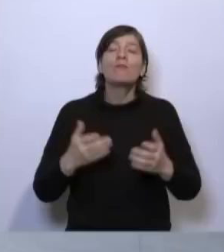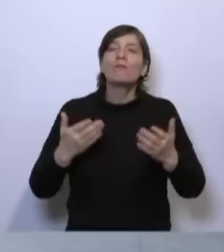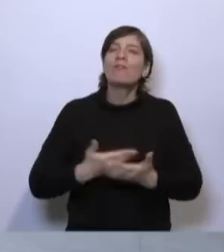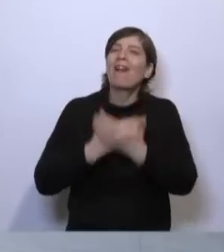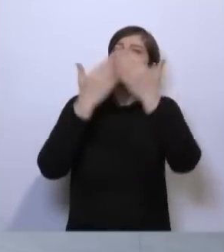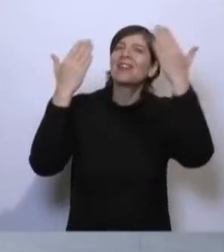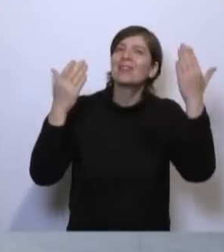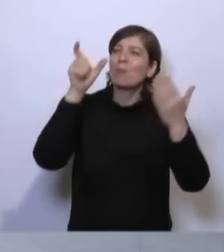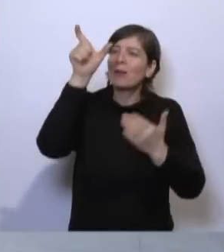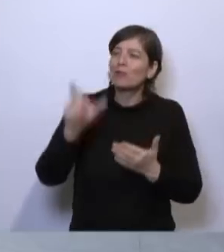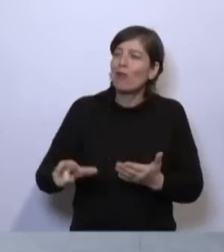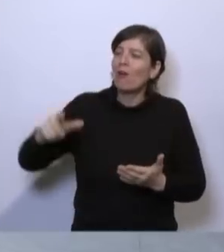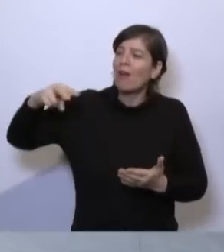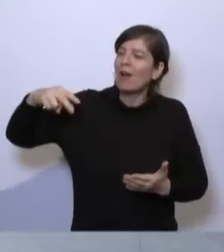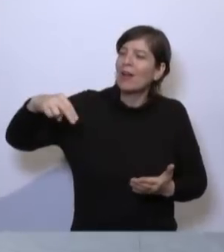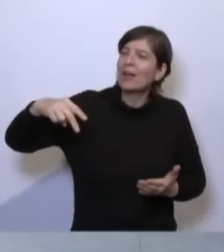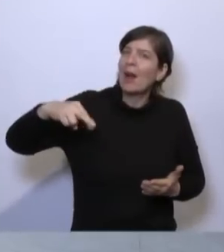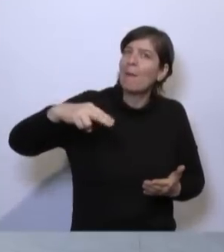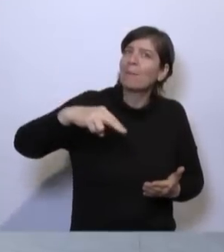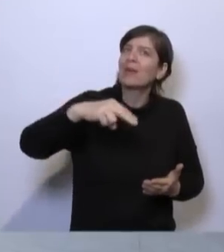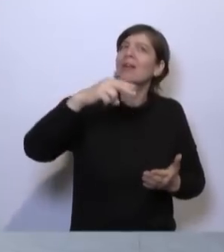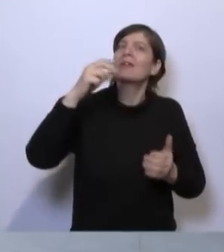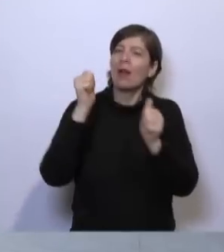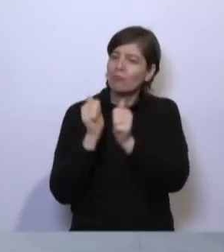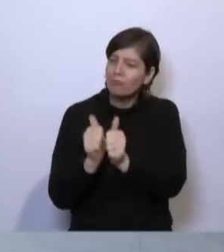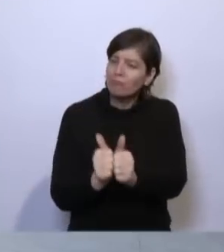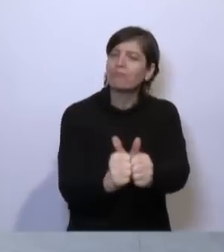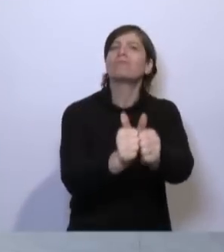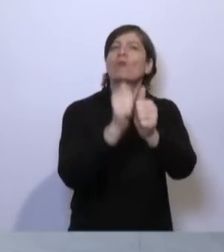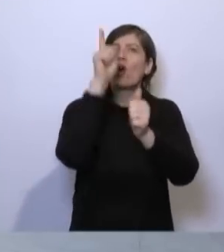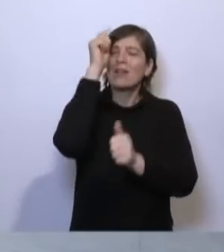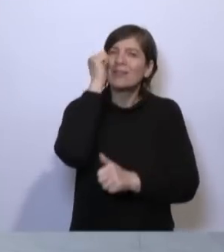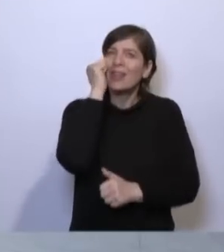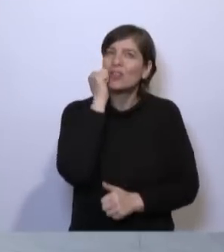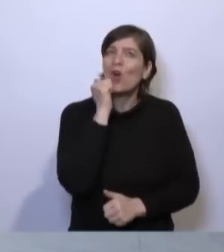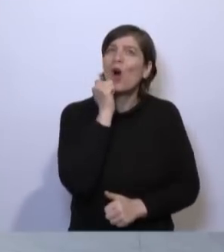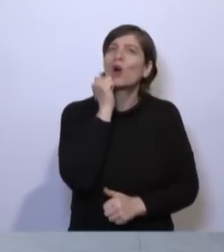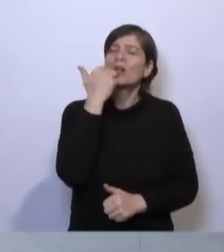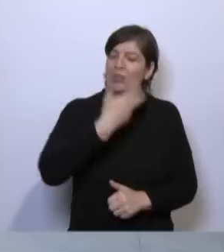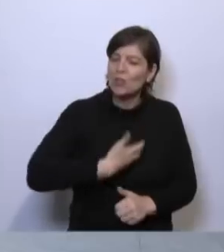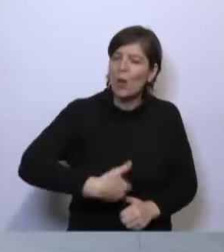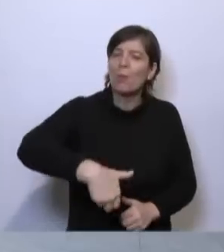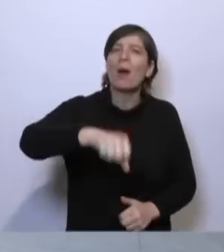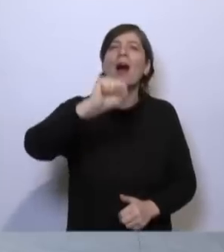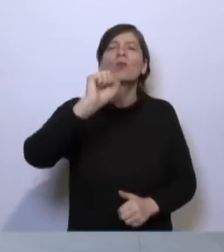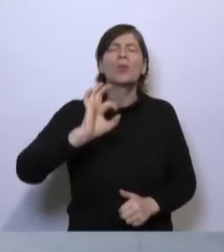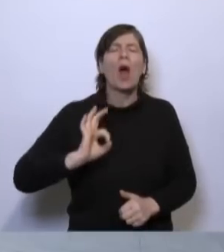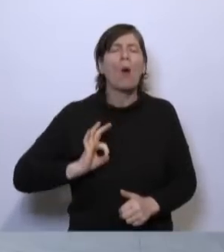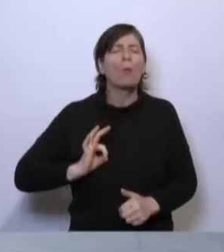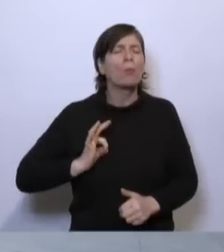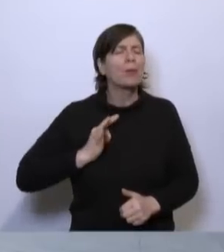Feliz quien camina en la ley del Señor, llevando una